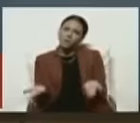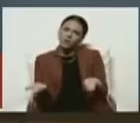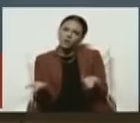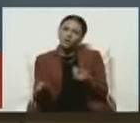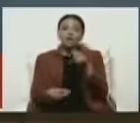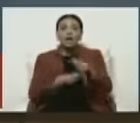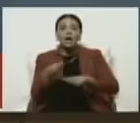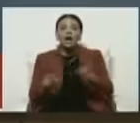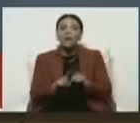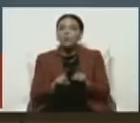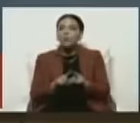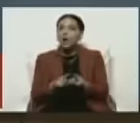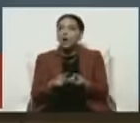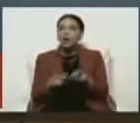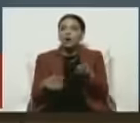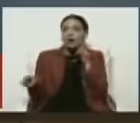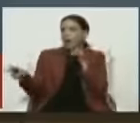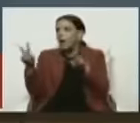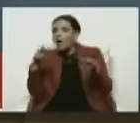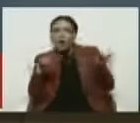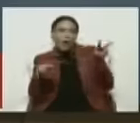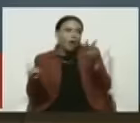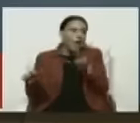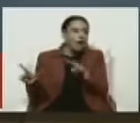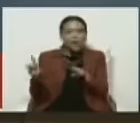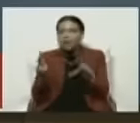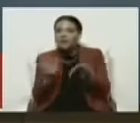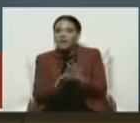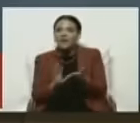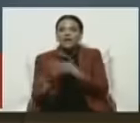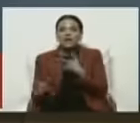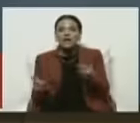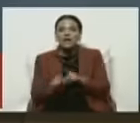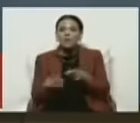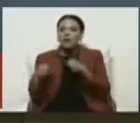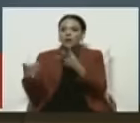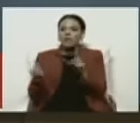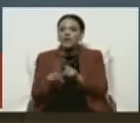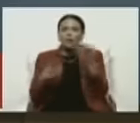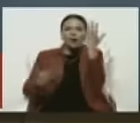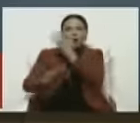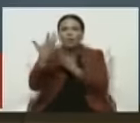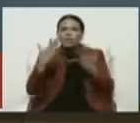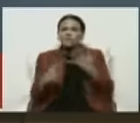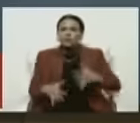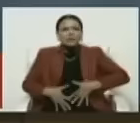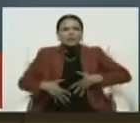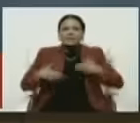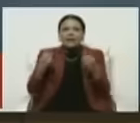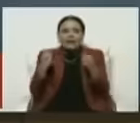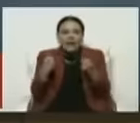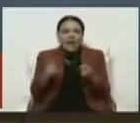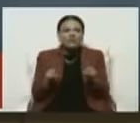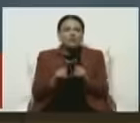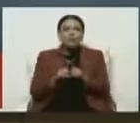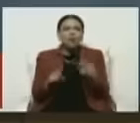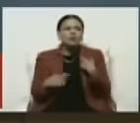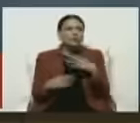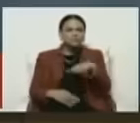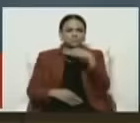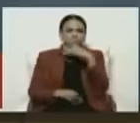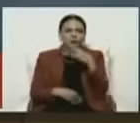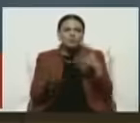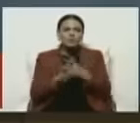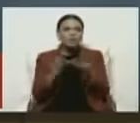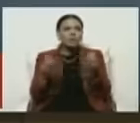crear desasosiego, para crear rabia en los sectores de la población. Eso forma parte de lo que yo expliqué